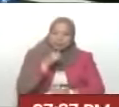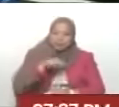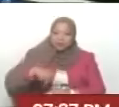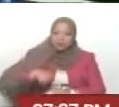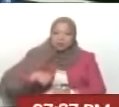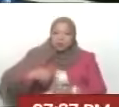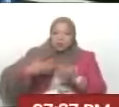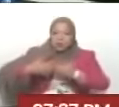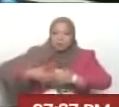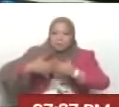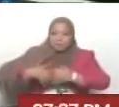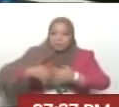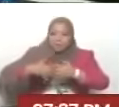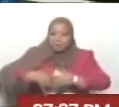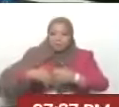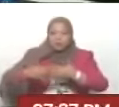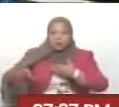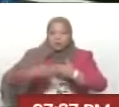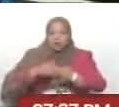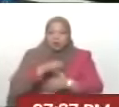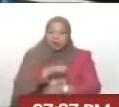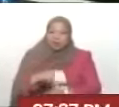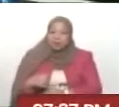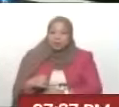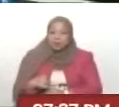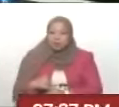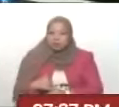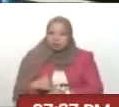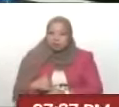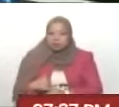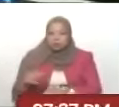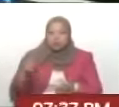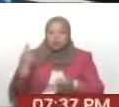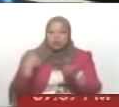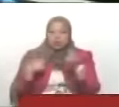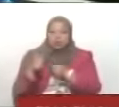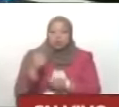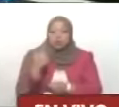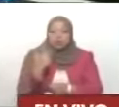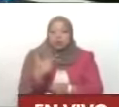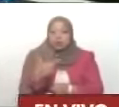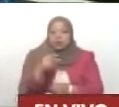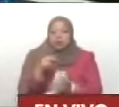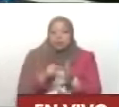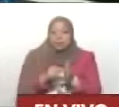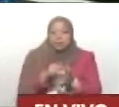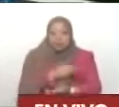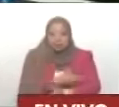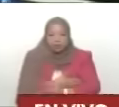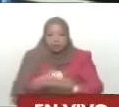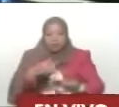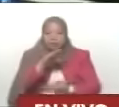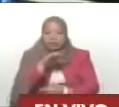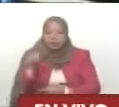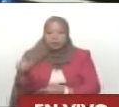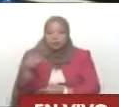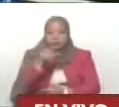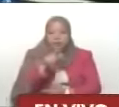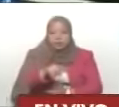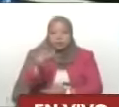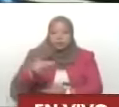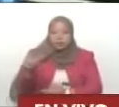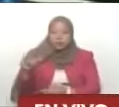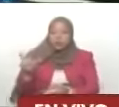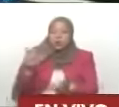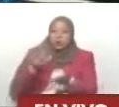industria estatal y los sectores privados en un mercado de 3.500 millones de personas y una probada excelencia